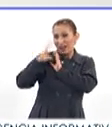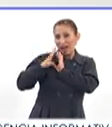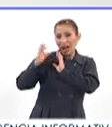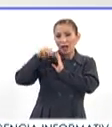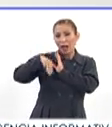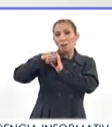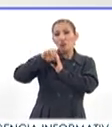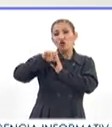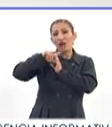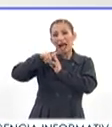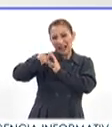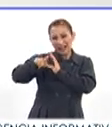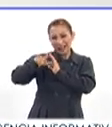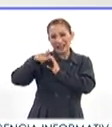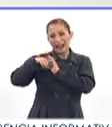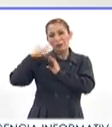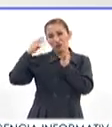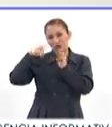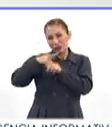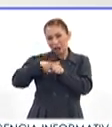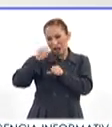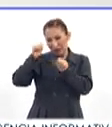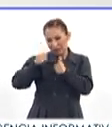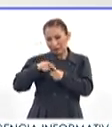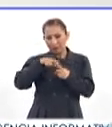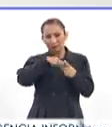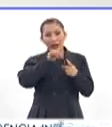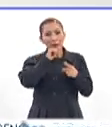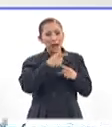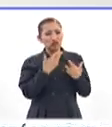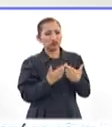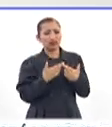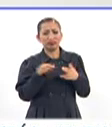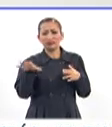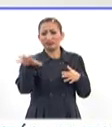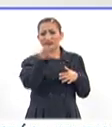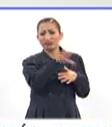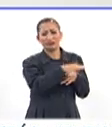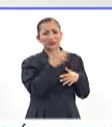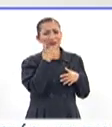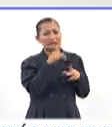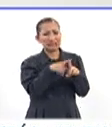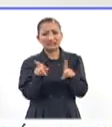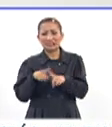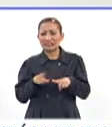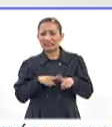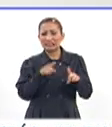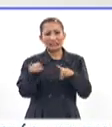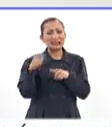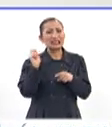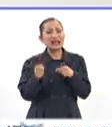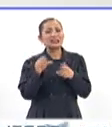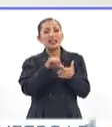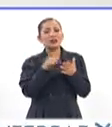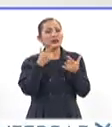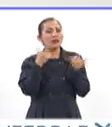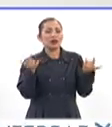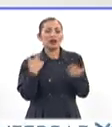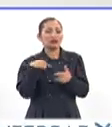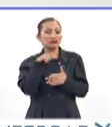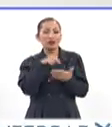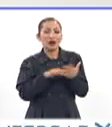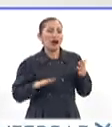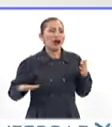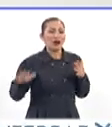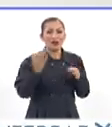está el MUNAL, el Museo Nacional de Arte, por supuesto la riqueza entrañable y variada de lo que es el centro histórico. Así que es un